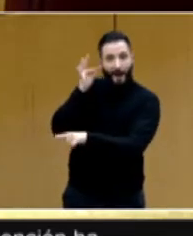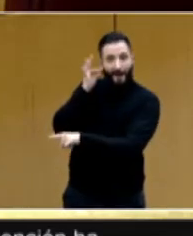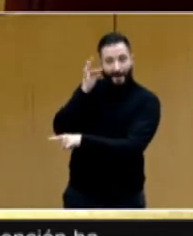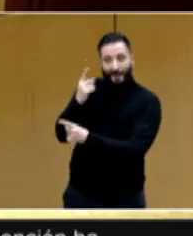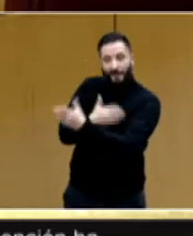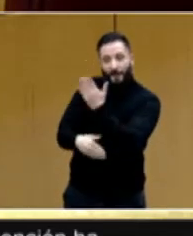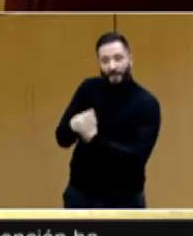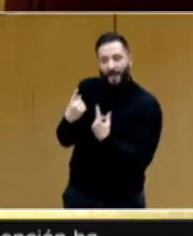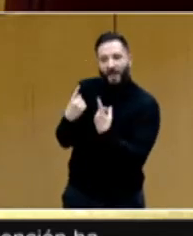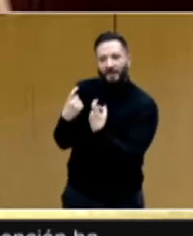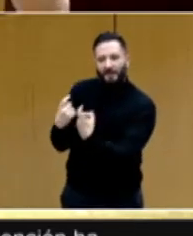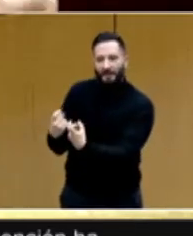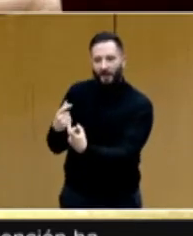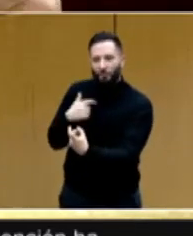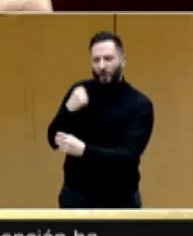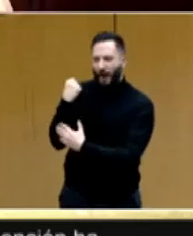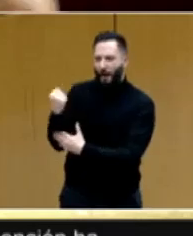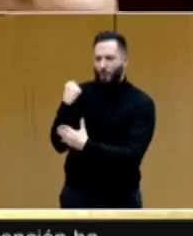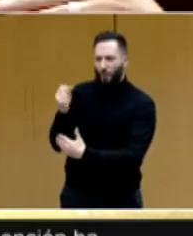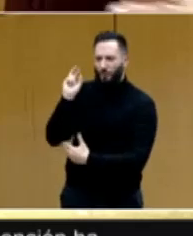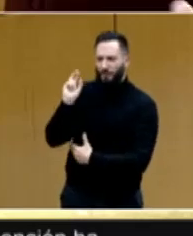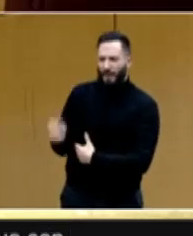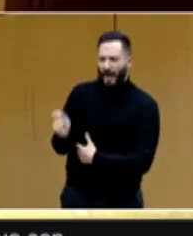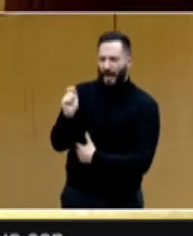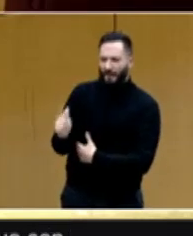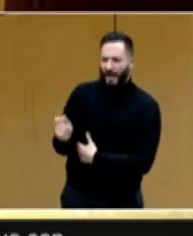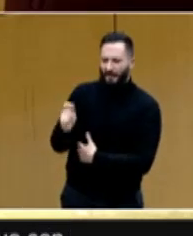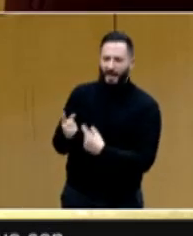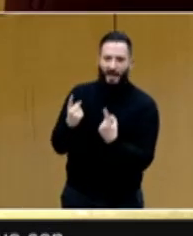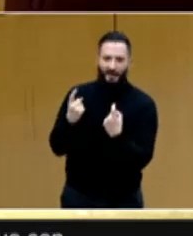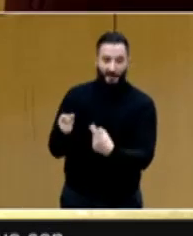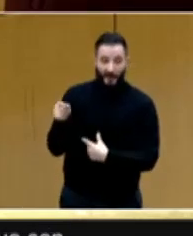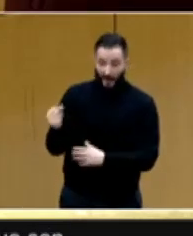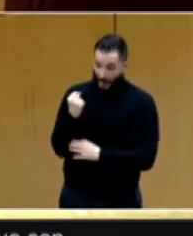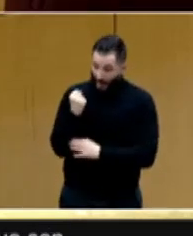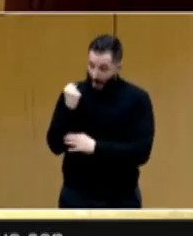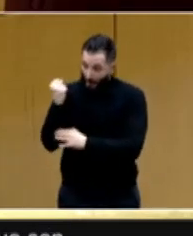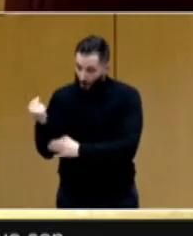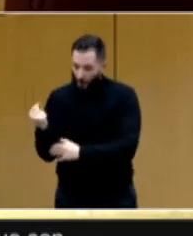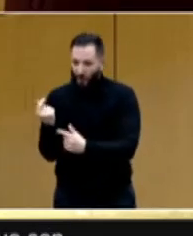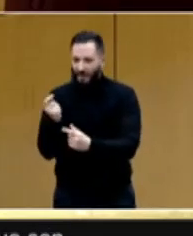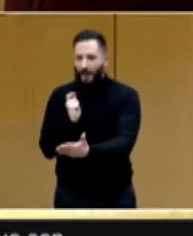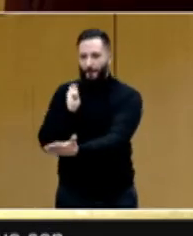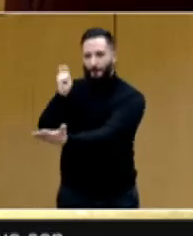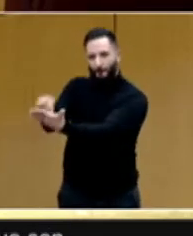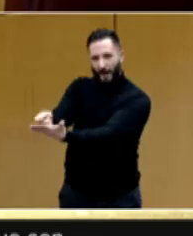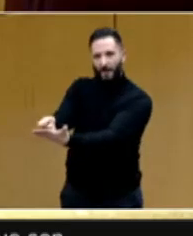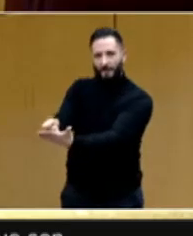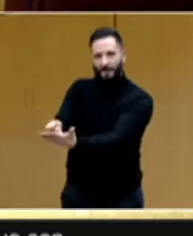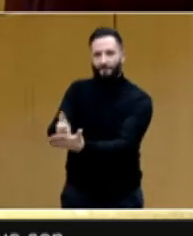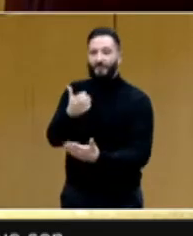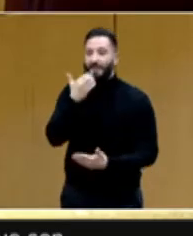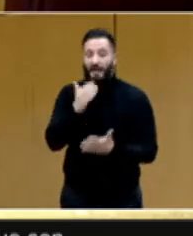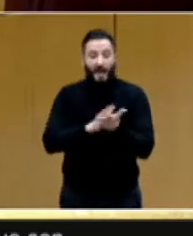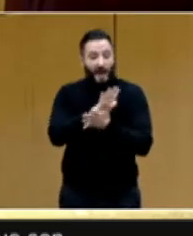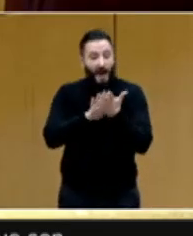muy frecuentes entonces esos apoyos requieren una aportación económica si estamos hablando